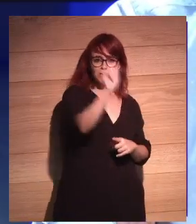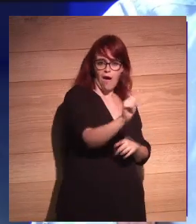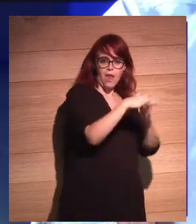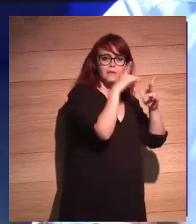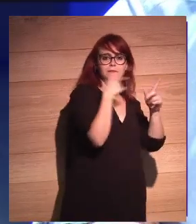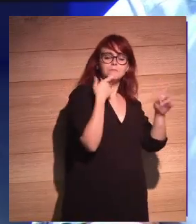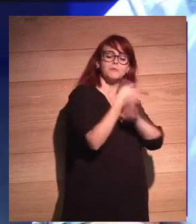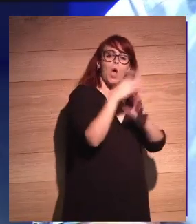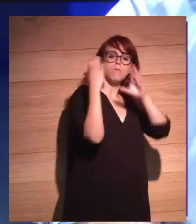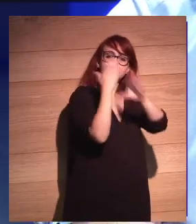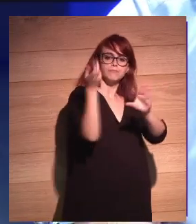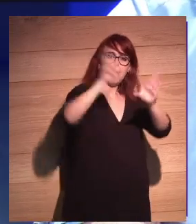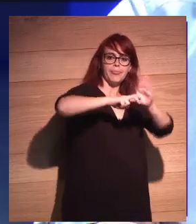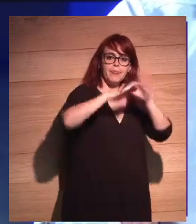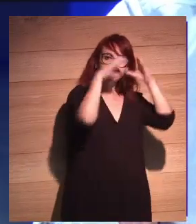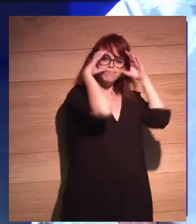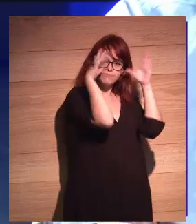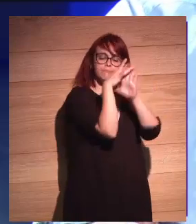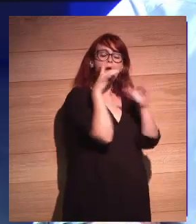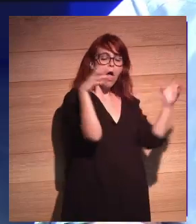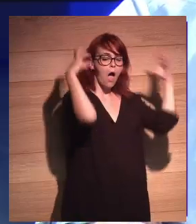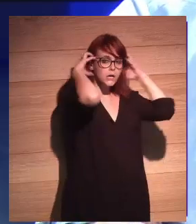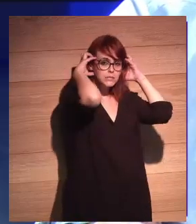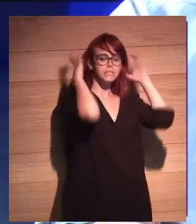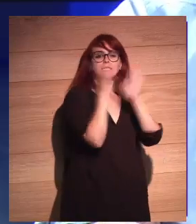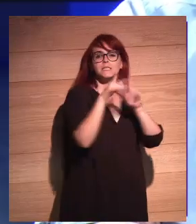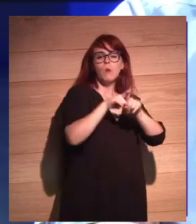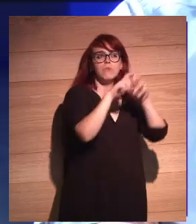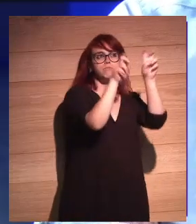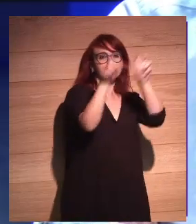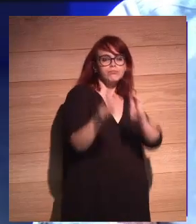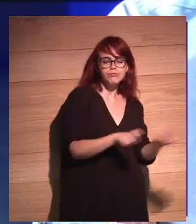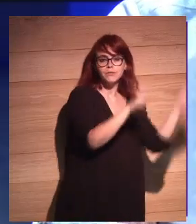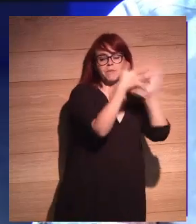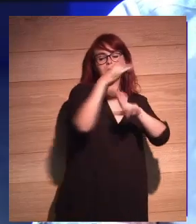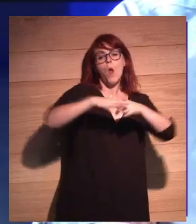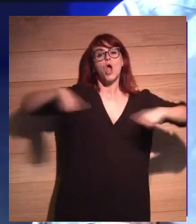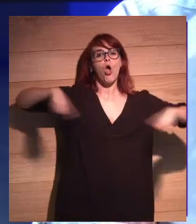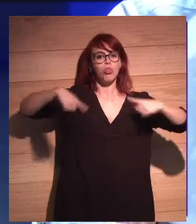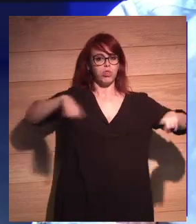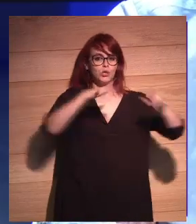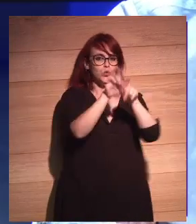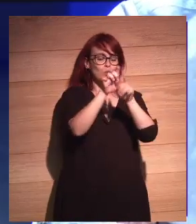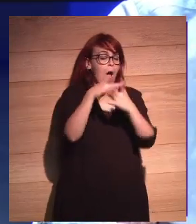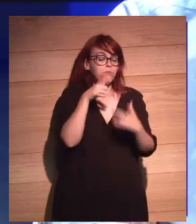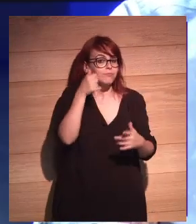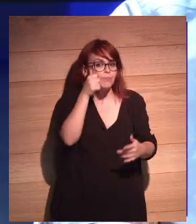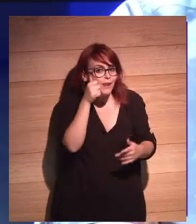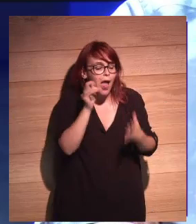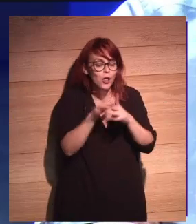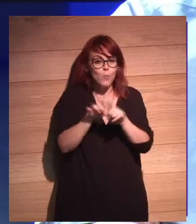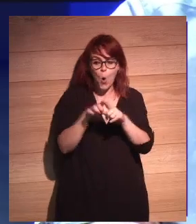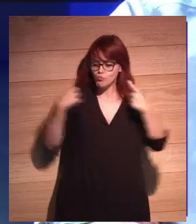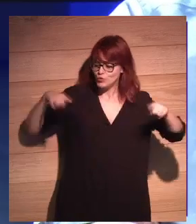se podía subir al autobús, se ponen las gafas, los cascos y vivía el concierto de orquesta como si estuviese aquí entre los